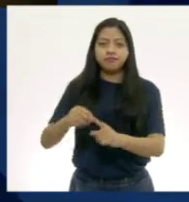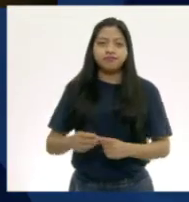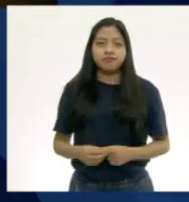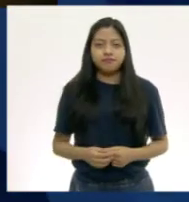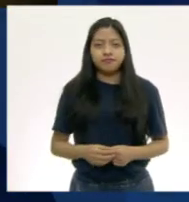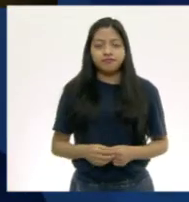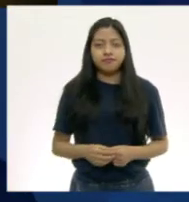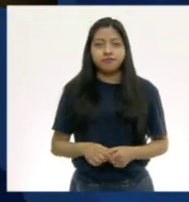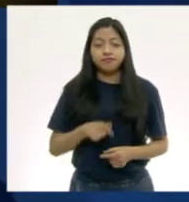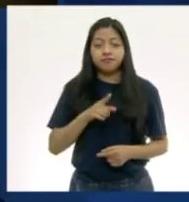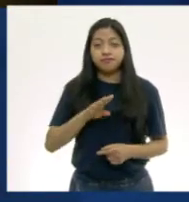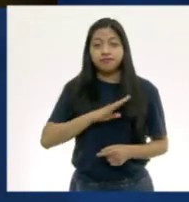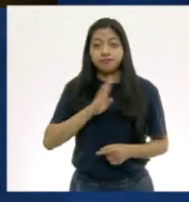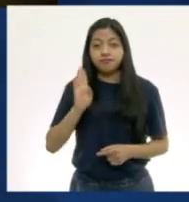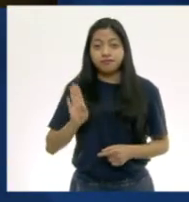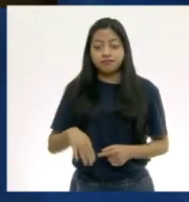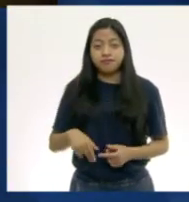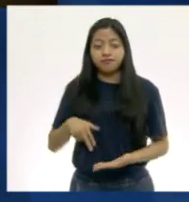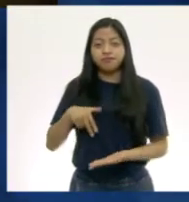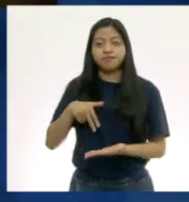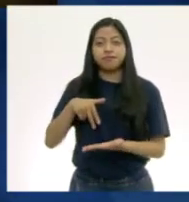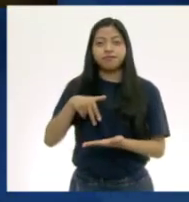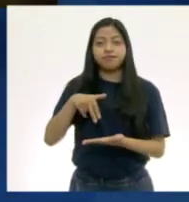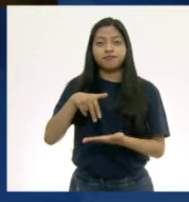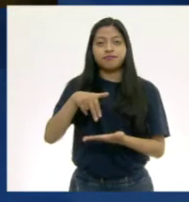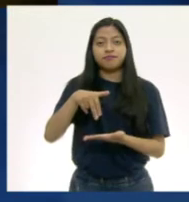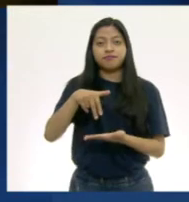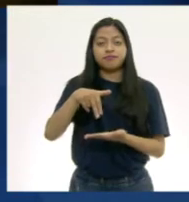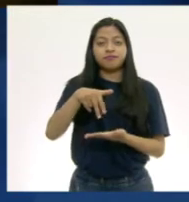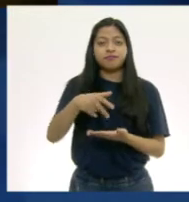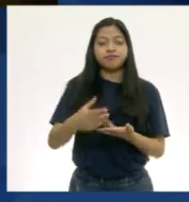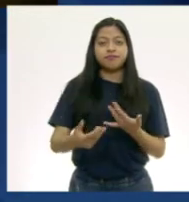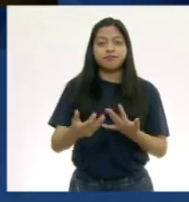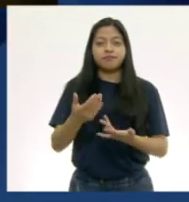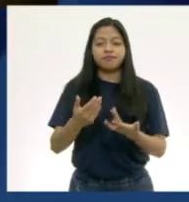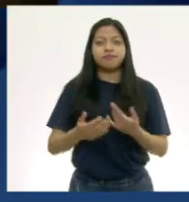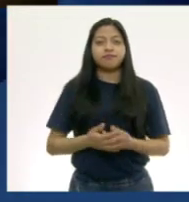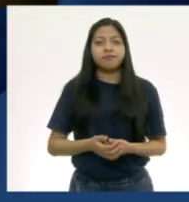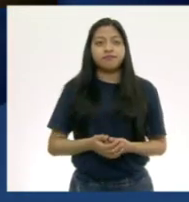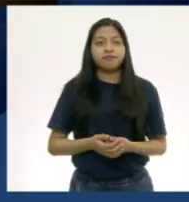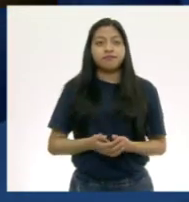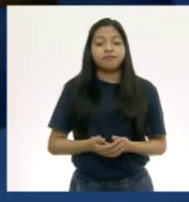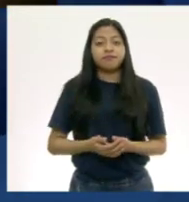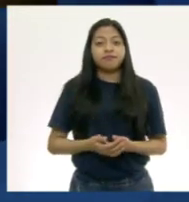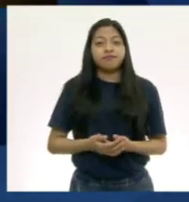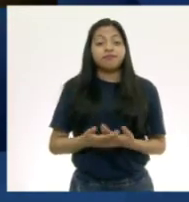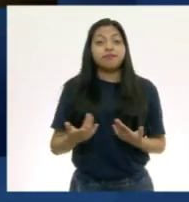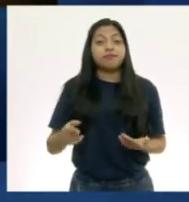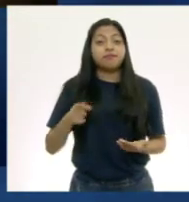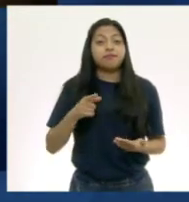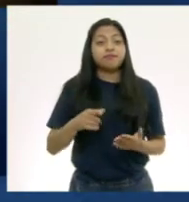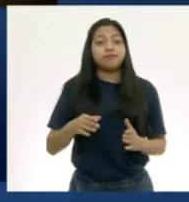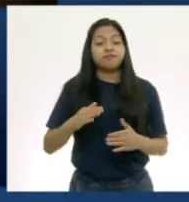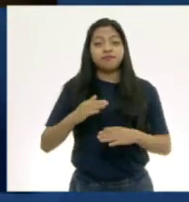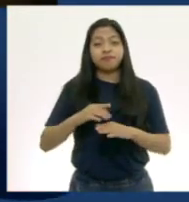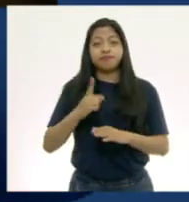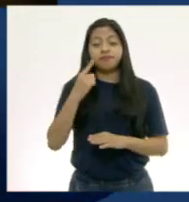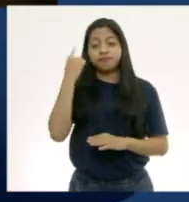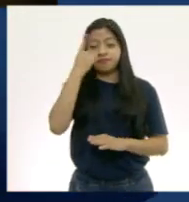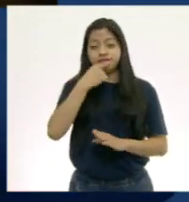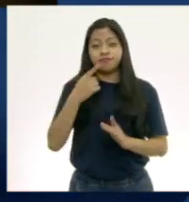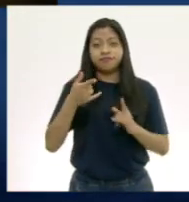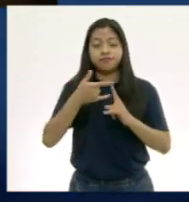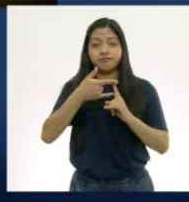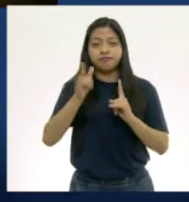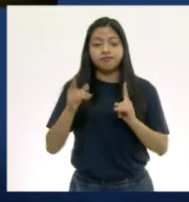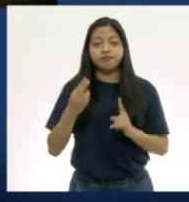El difunto llega al umbral de la estancia infernal. Ante cada hora se halla una puerta. Cada una está custodiada